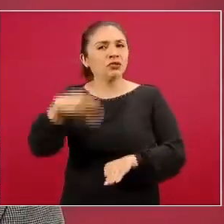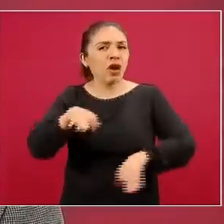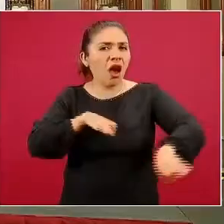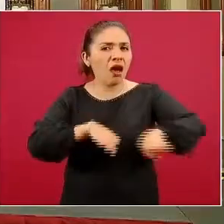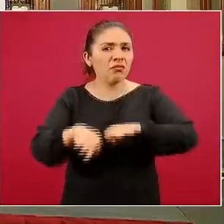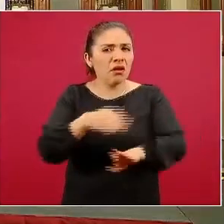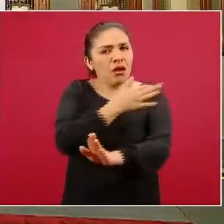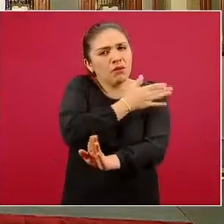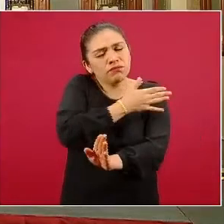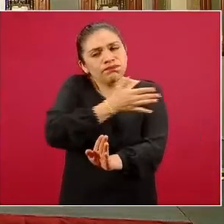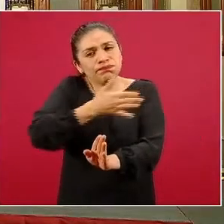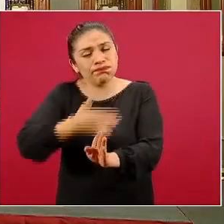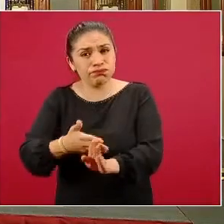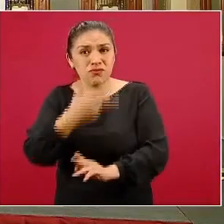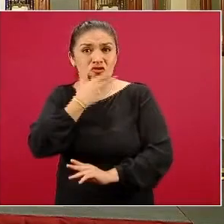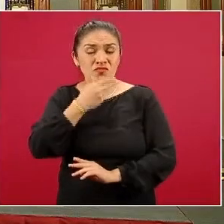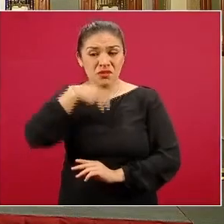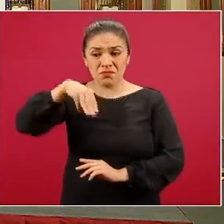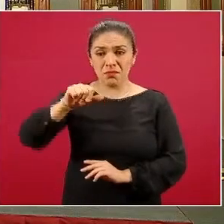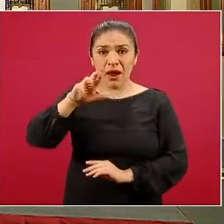del doctor Mario Molina